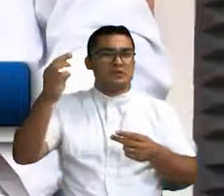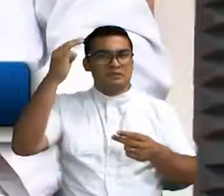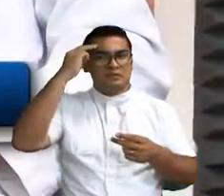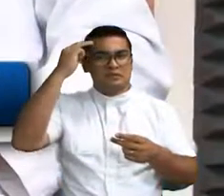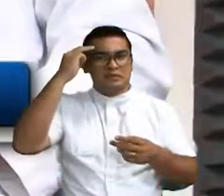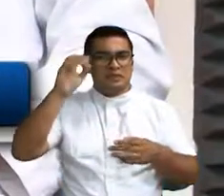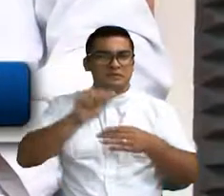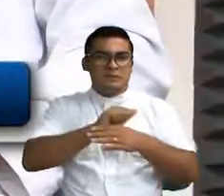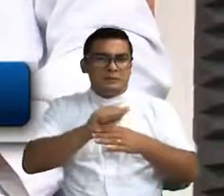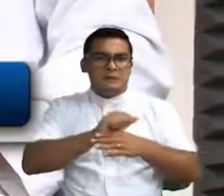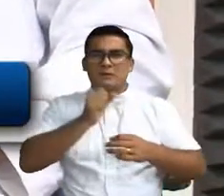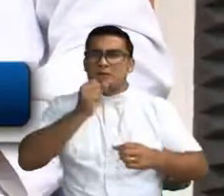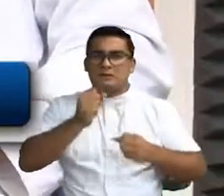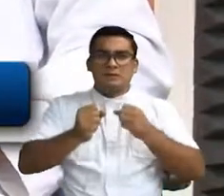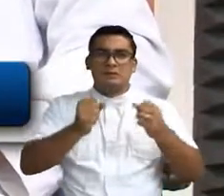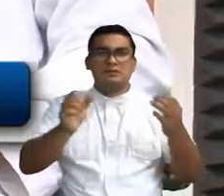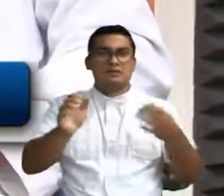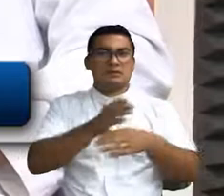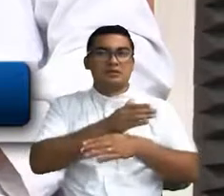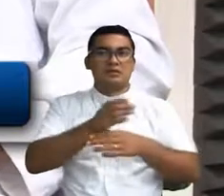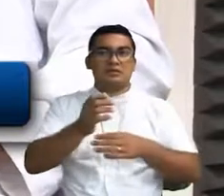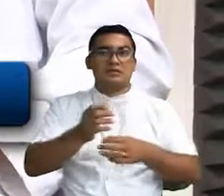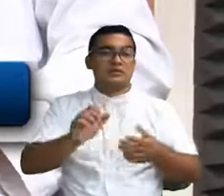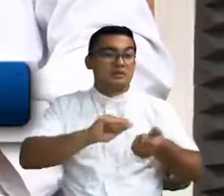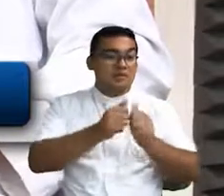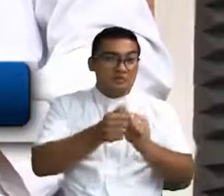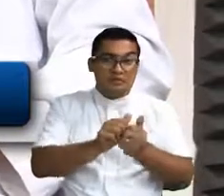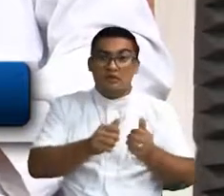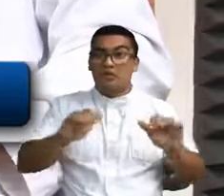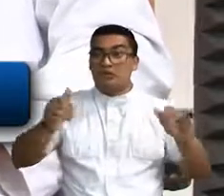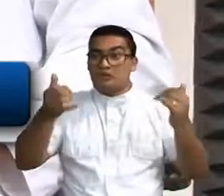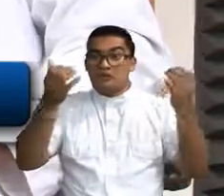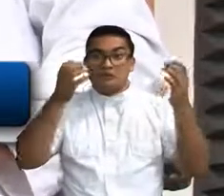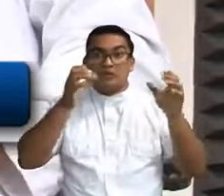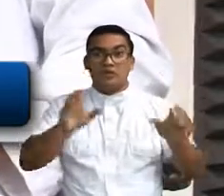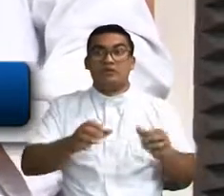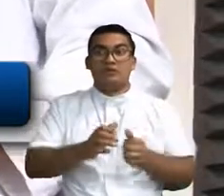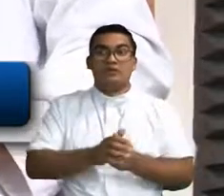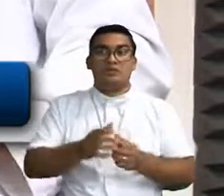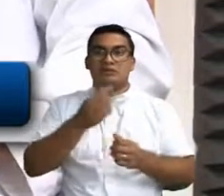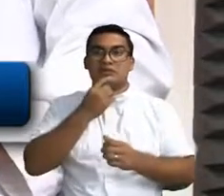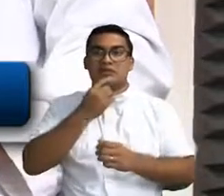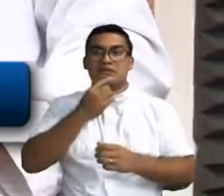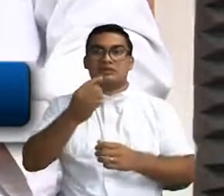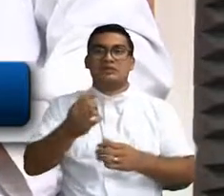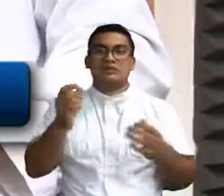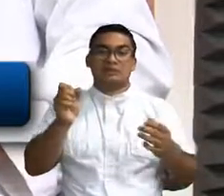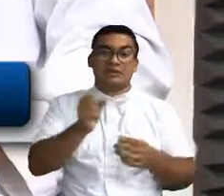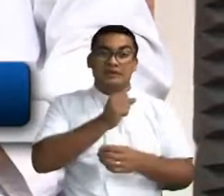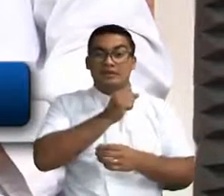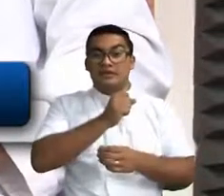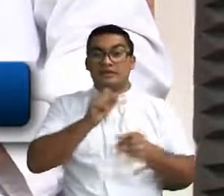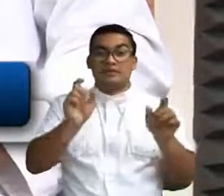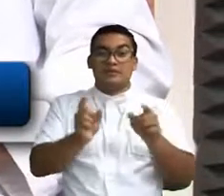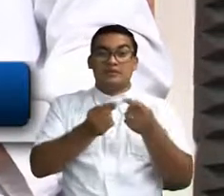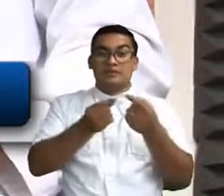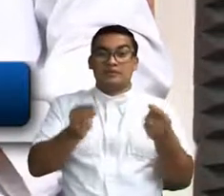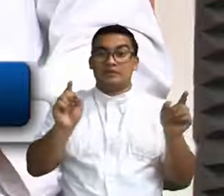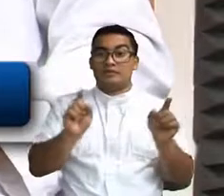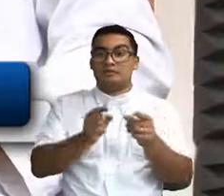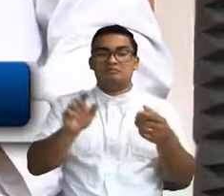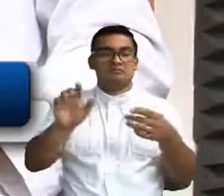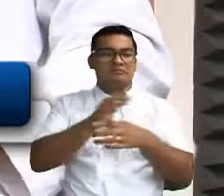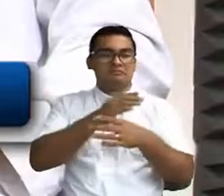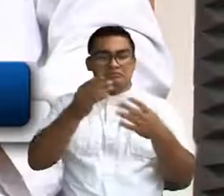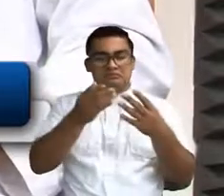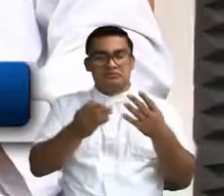sea realizar algún tipo de deporte, realizar algún tipo de pintura, canto, música, entre